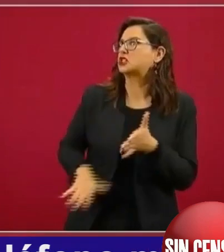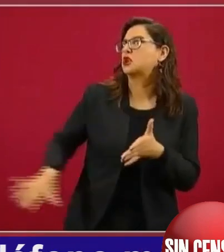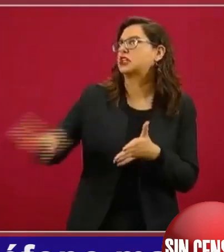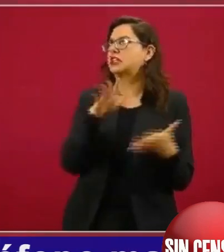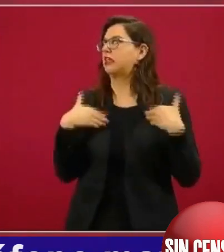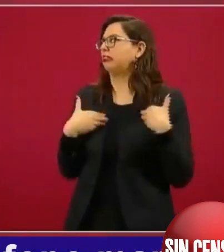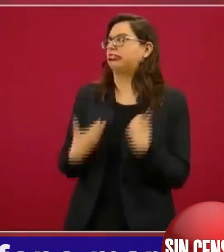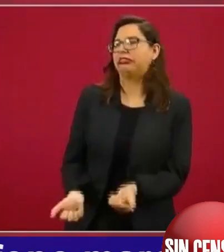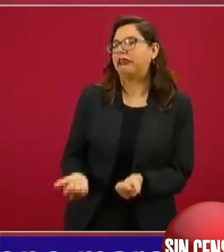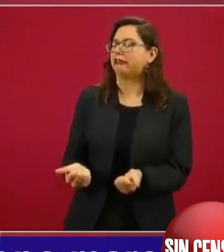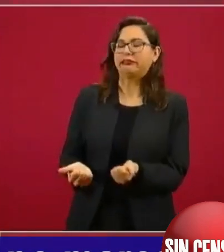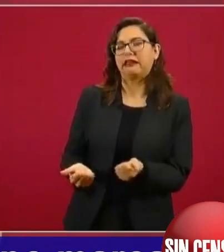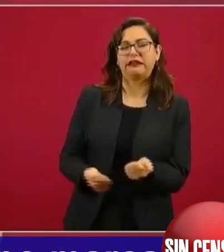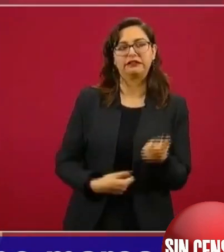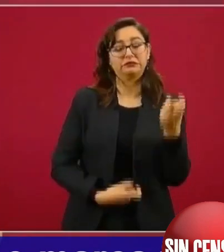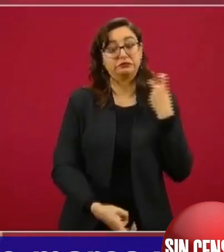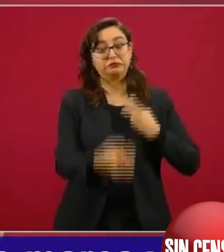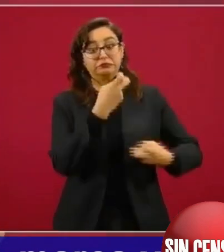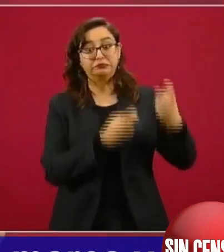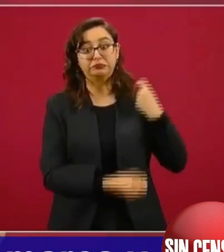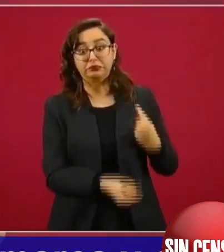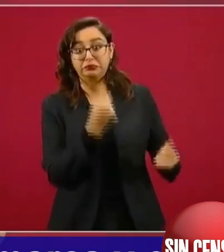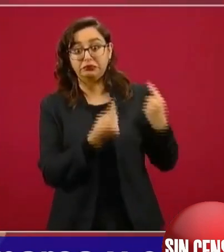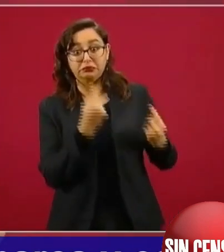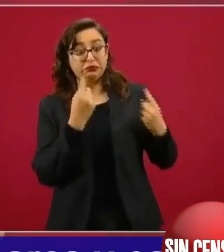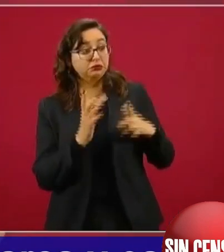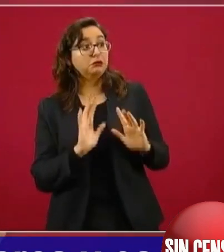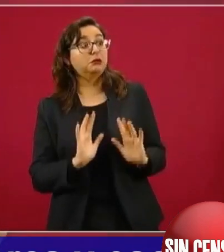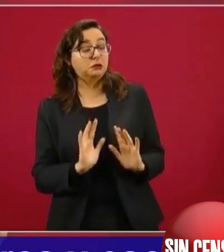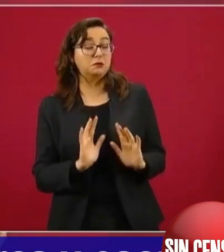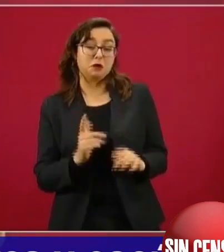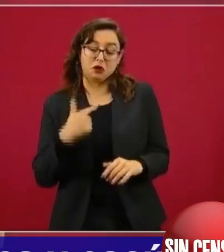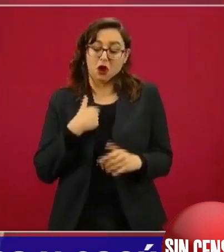hablar no español,